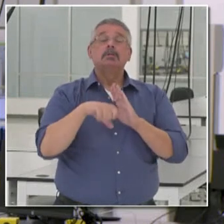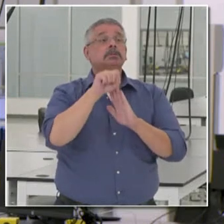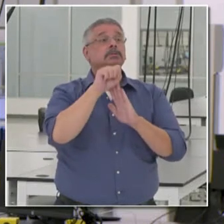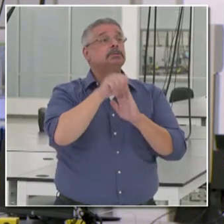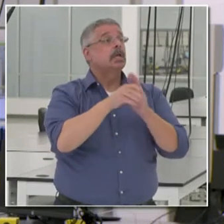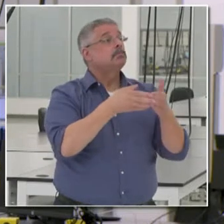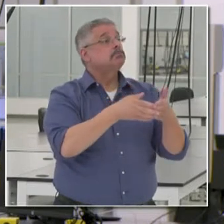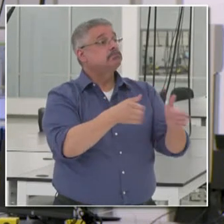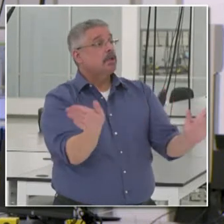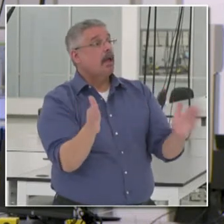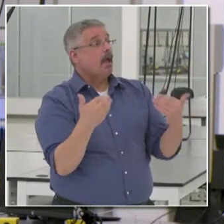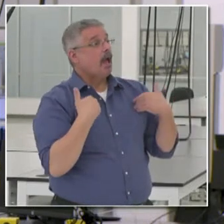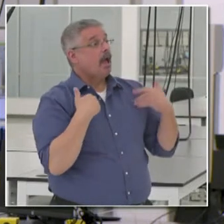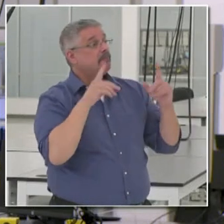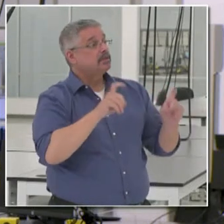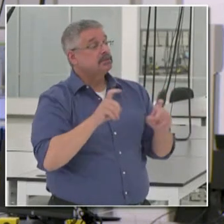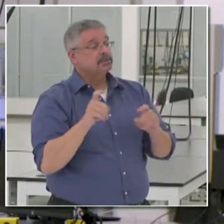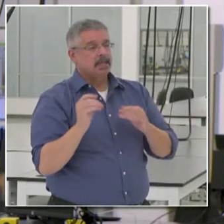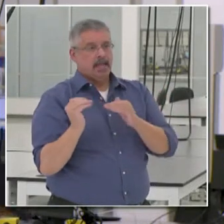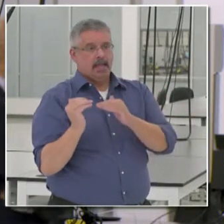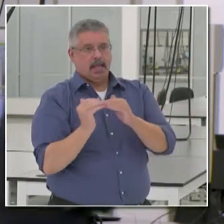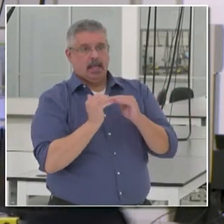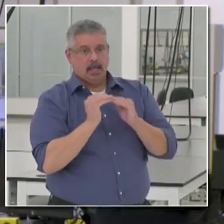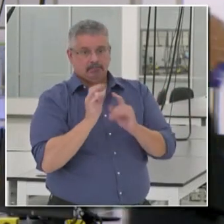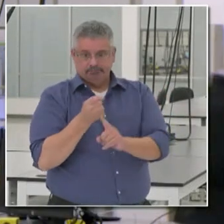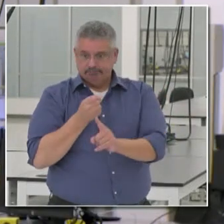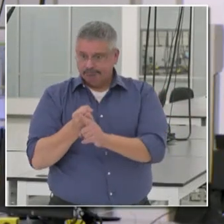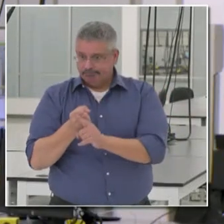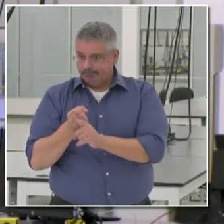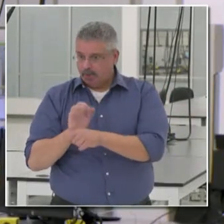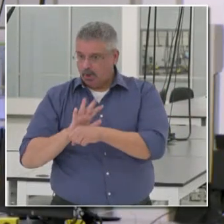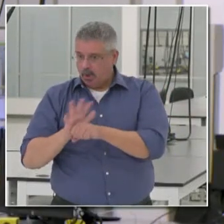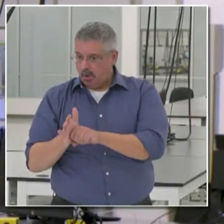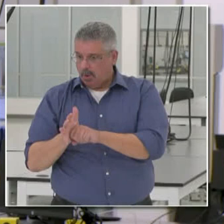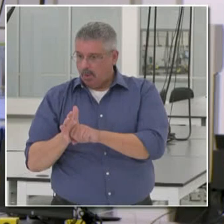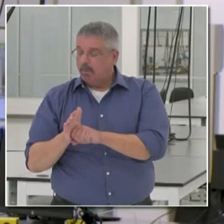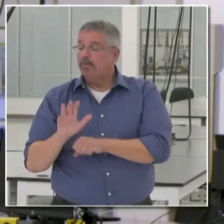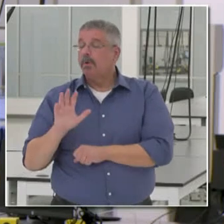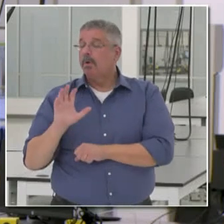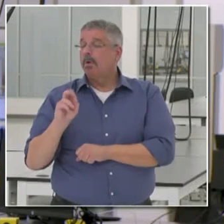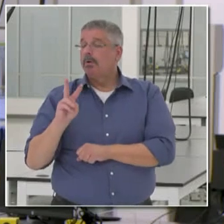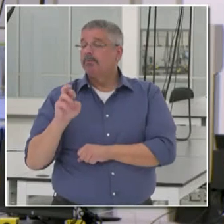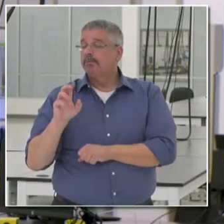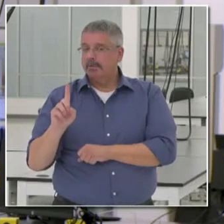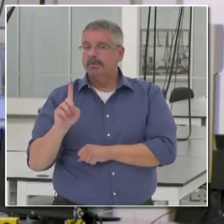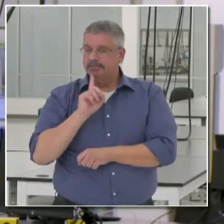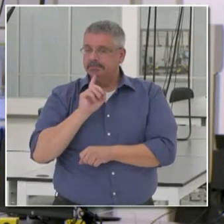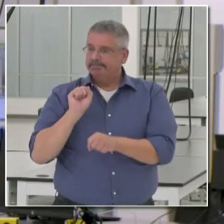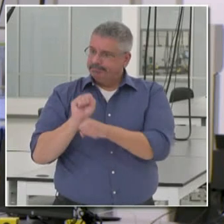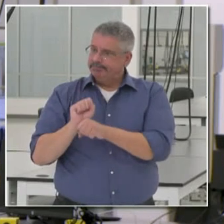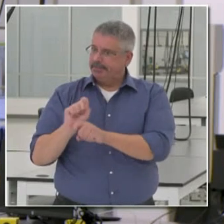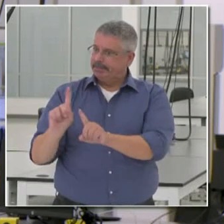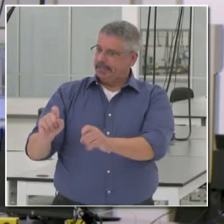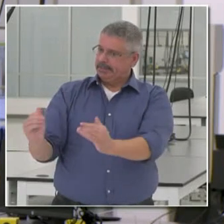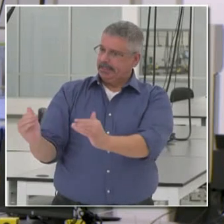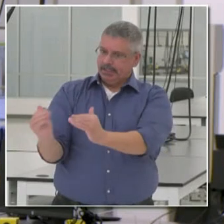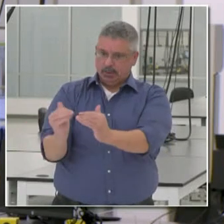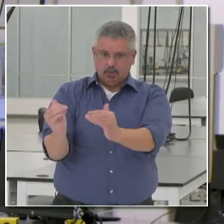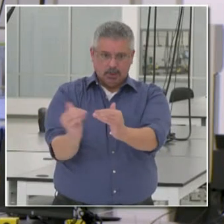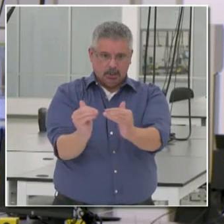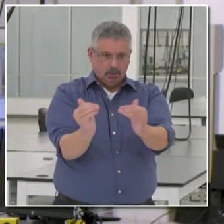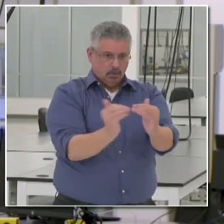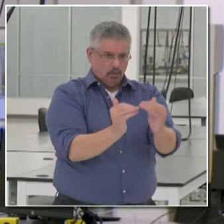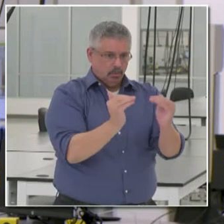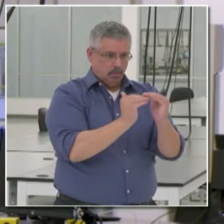las pruebas sean disponibles para todos los que son afectados por la pandemia para que todos reciban la prueba de